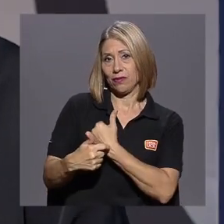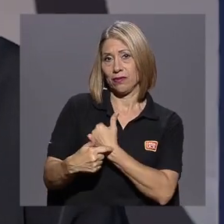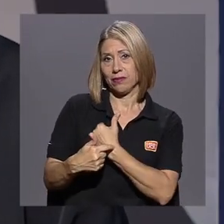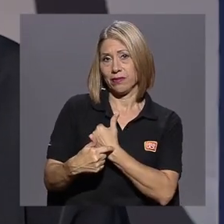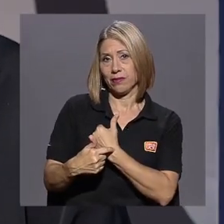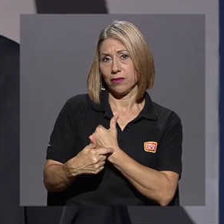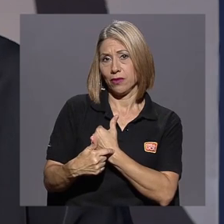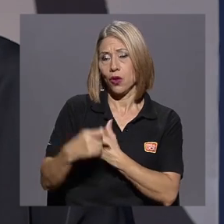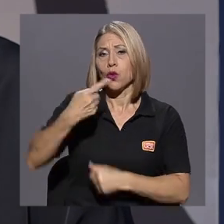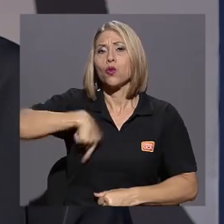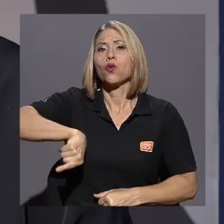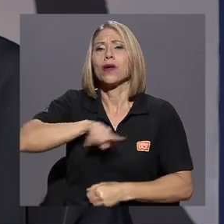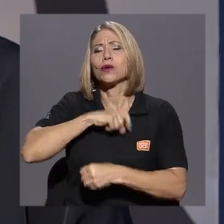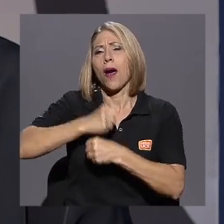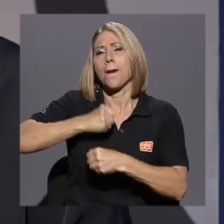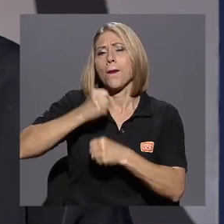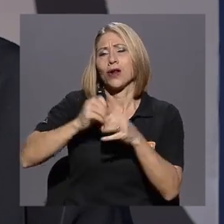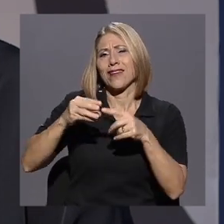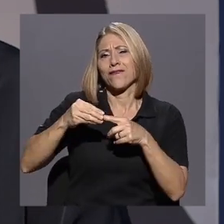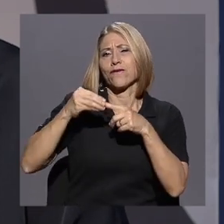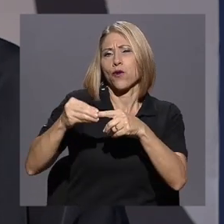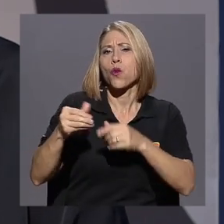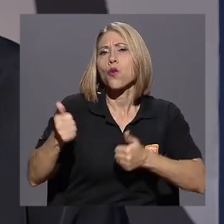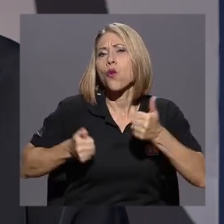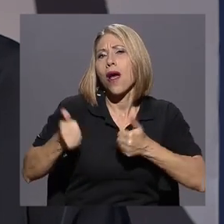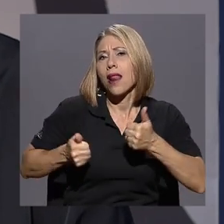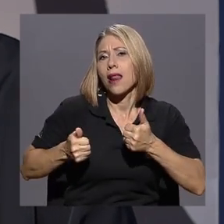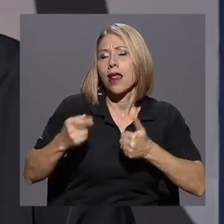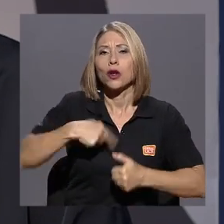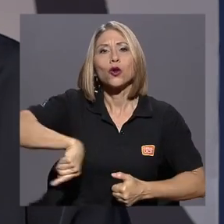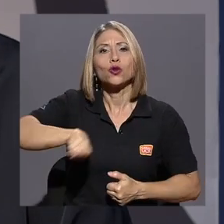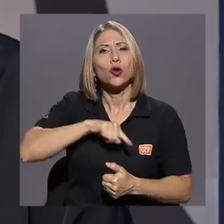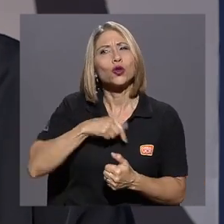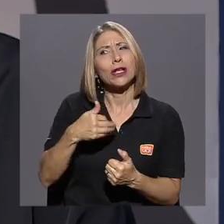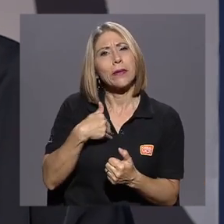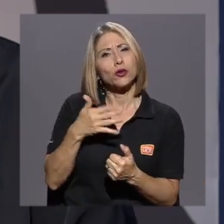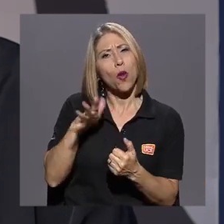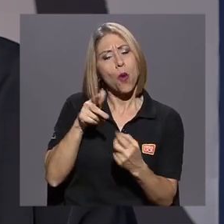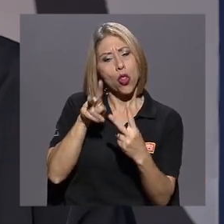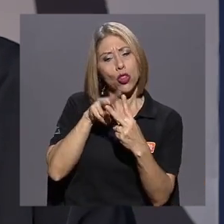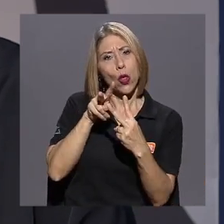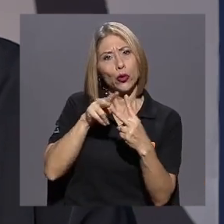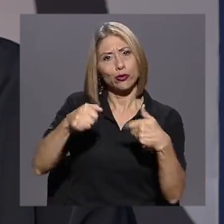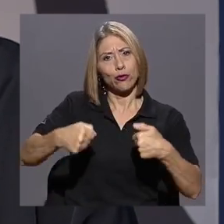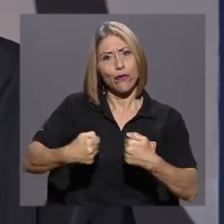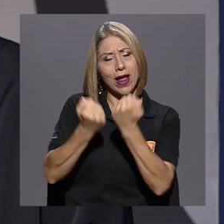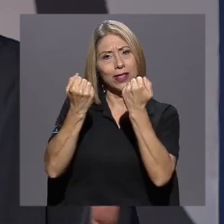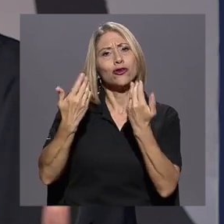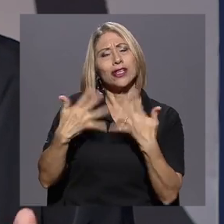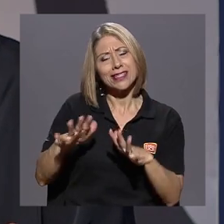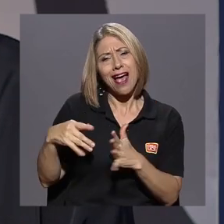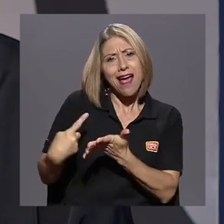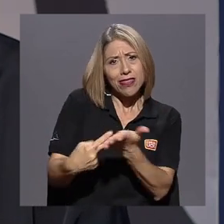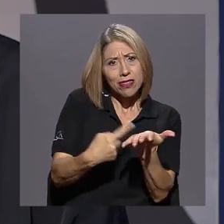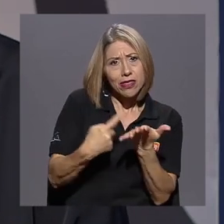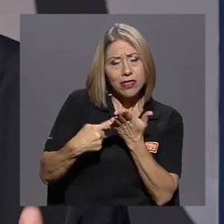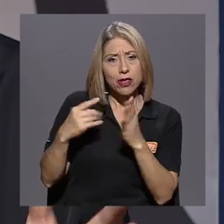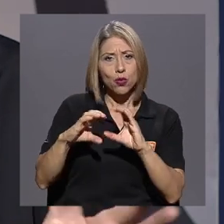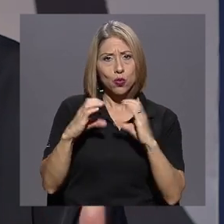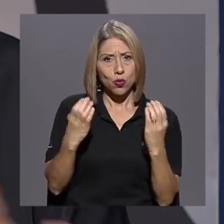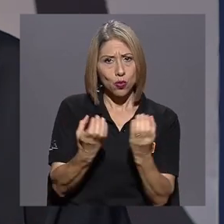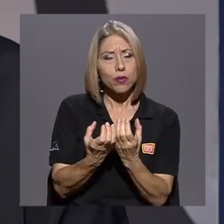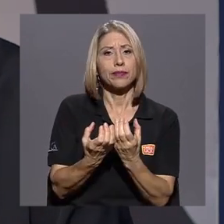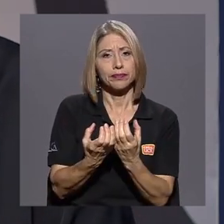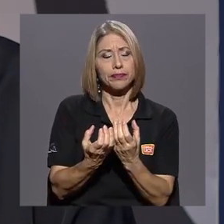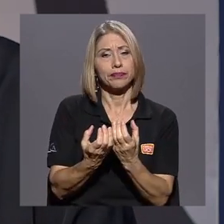momento, ¿cuál sería nuestro aporte fundamental? Y nosotros tenemos como dos retos que hemos venido discutiendo también en lo que es la comisión, ¿verdad?,